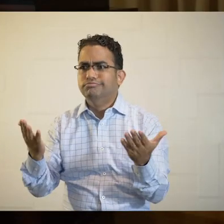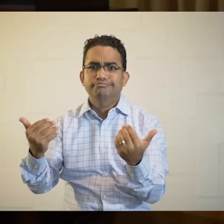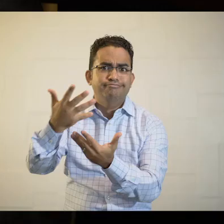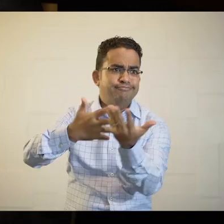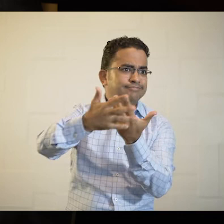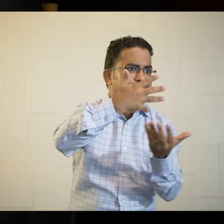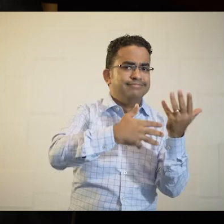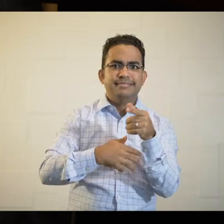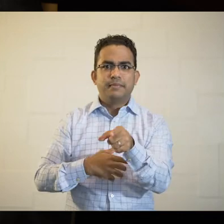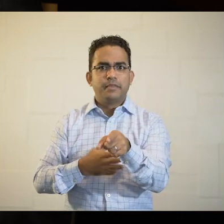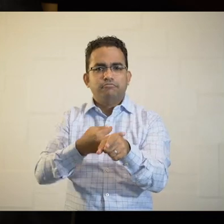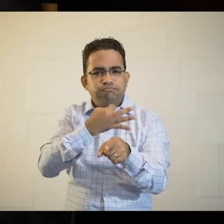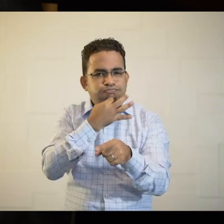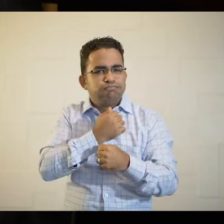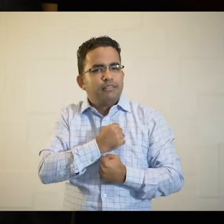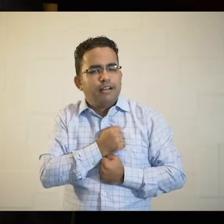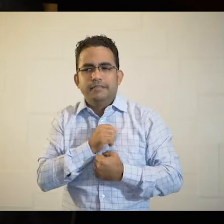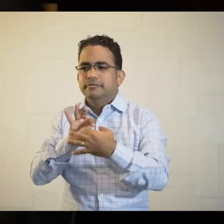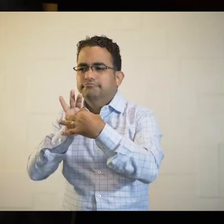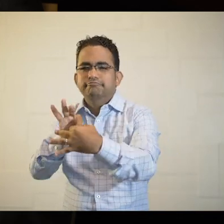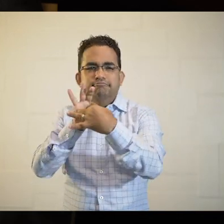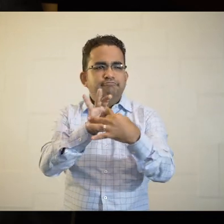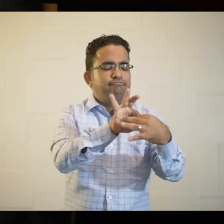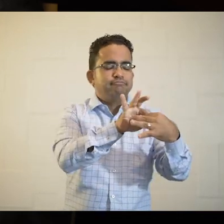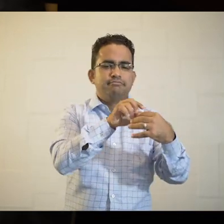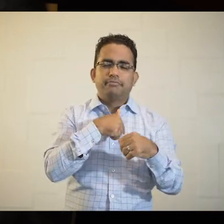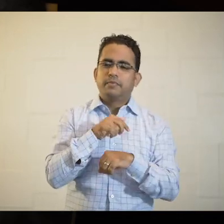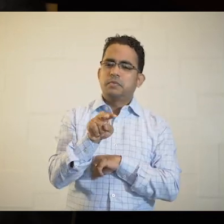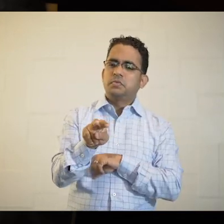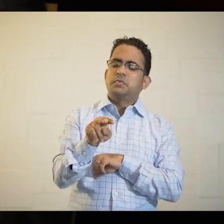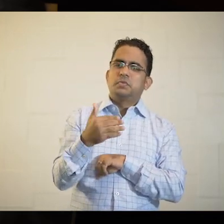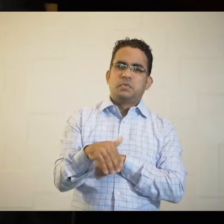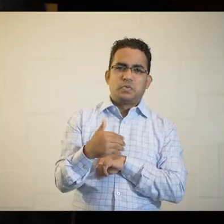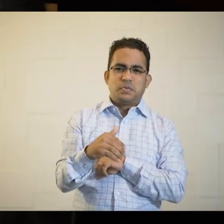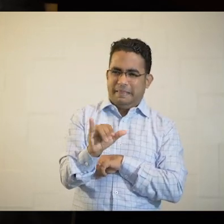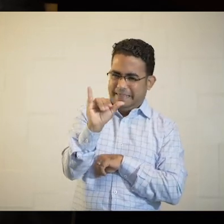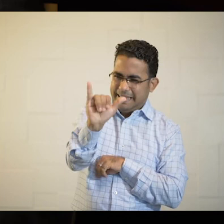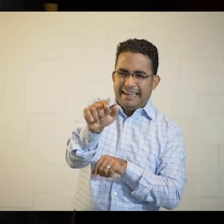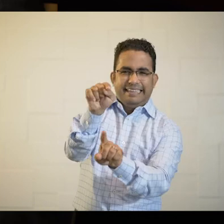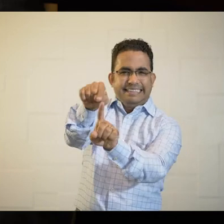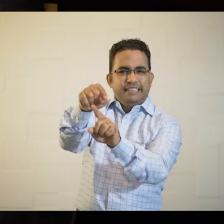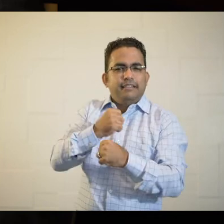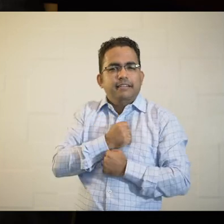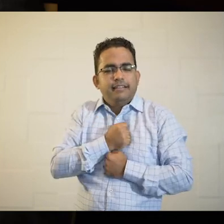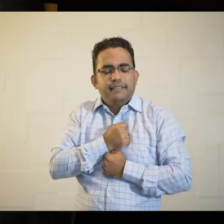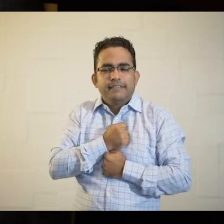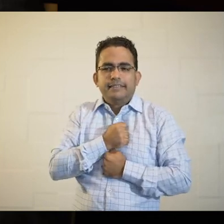capacidad de amar incondicionalmente. Y es precisamente en ese amar donde la pérdida